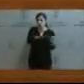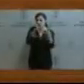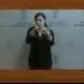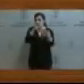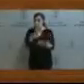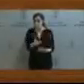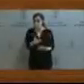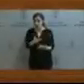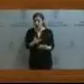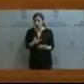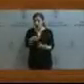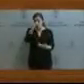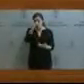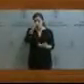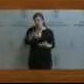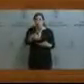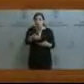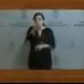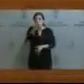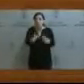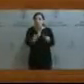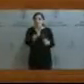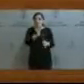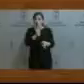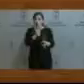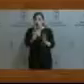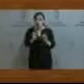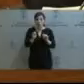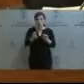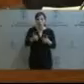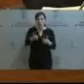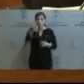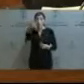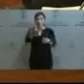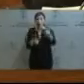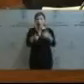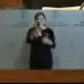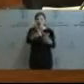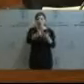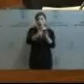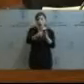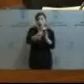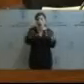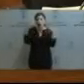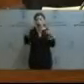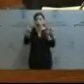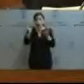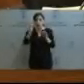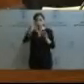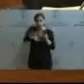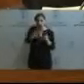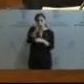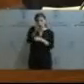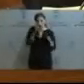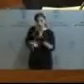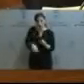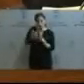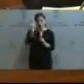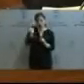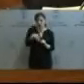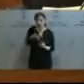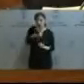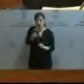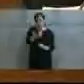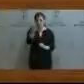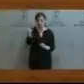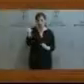sin conocer el camino judicial que seguro se va a iniciar, una OPE con la metodología y las recomendaciones que ya se aprobaron en esta Junta la semana pasada. Se